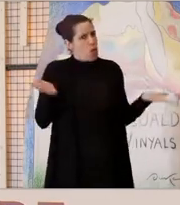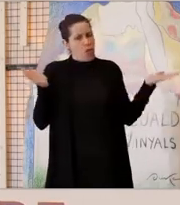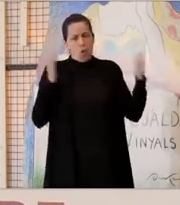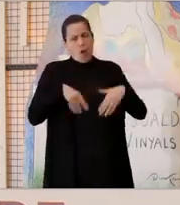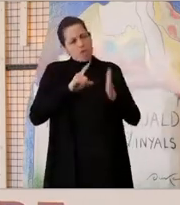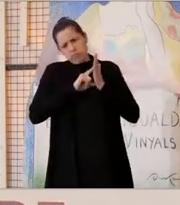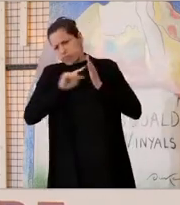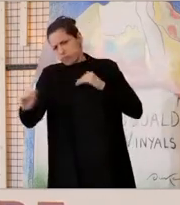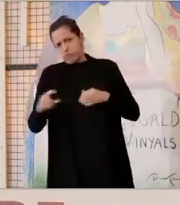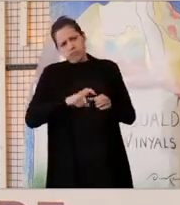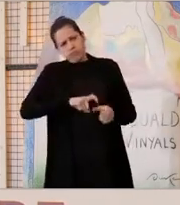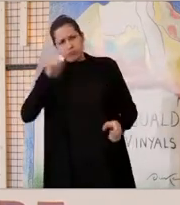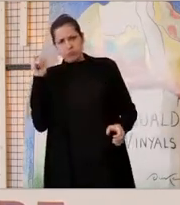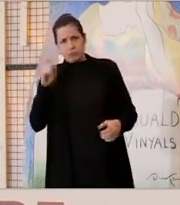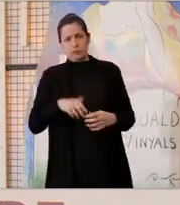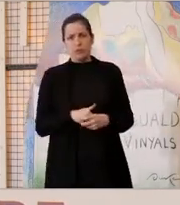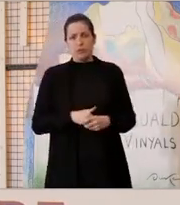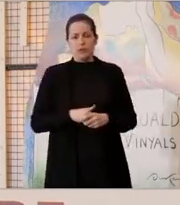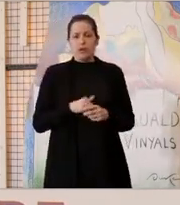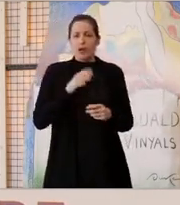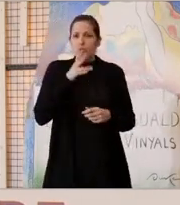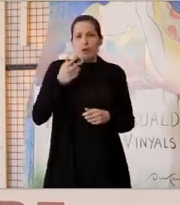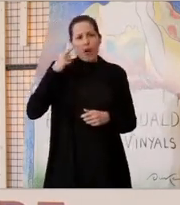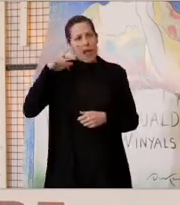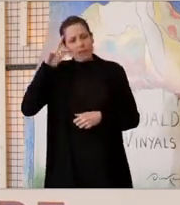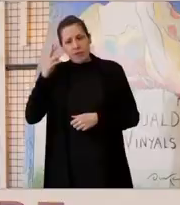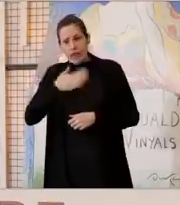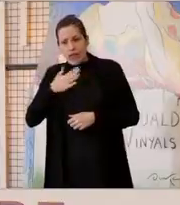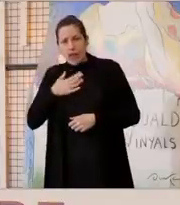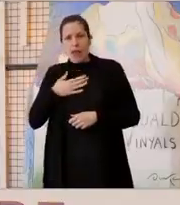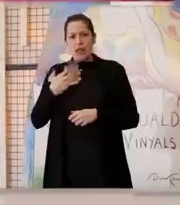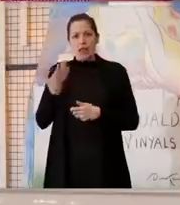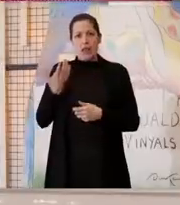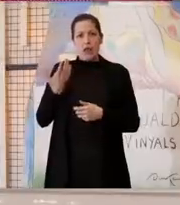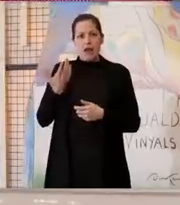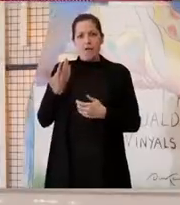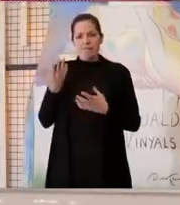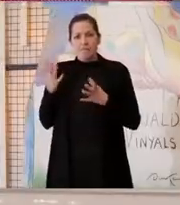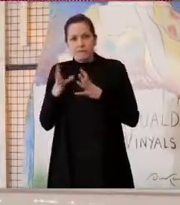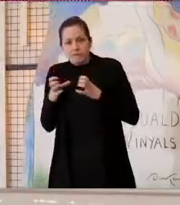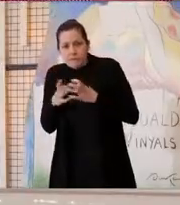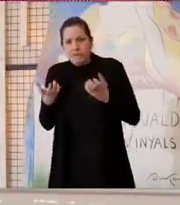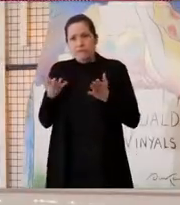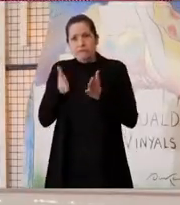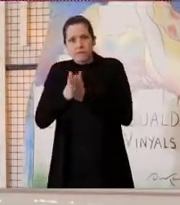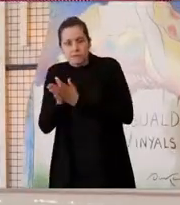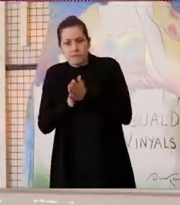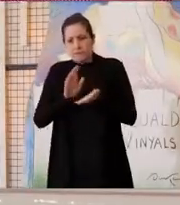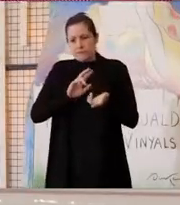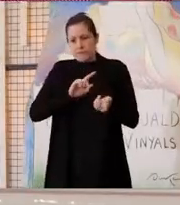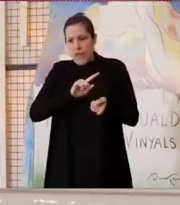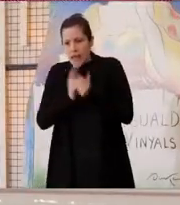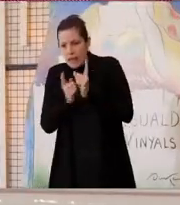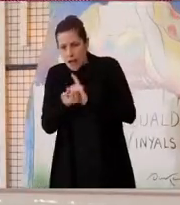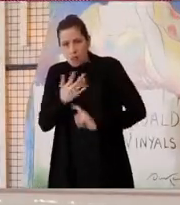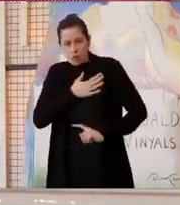es la experiencia que traemos ni las inquietudes ni las transformaciones que queremos realizar